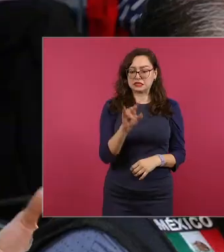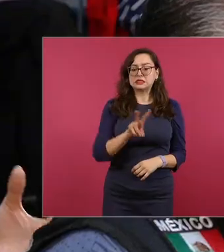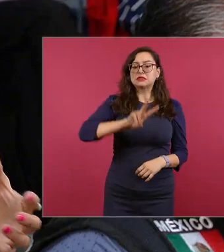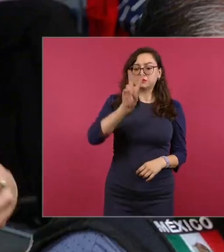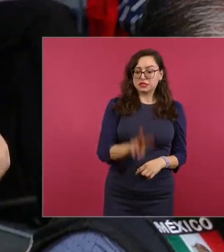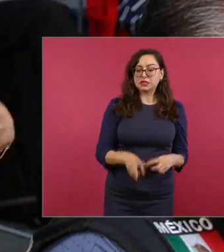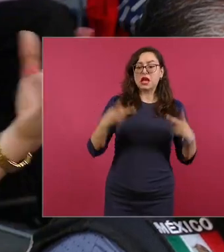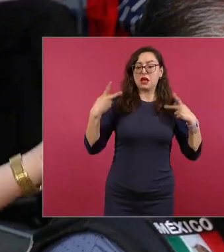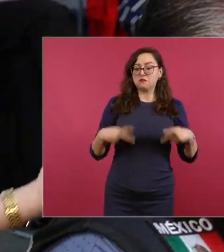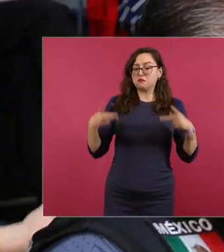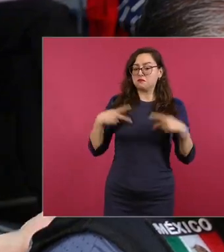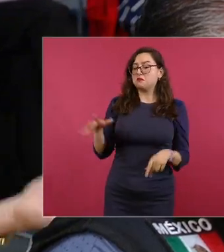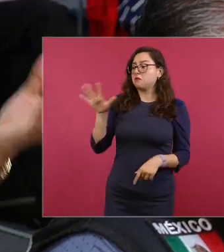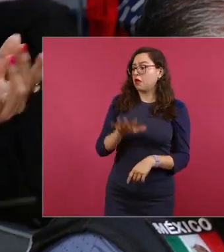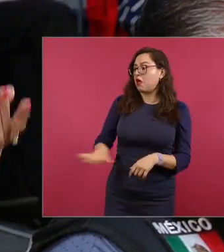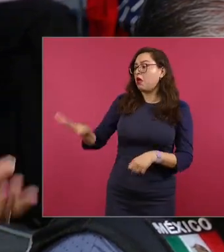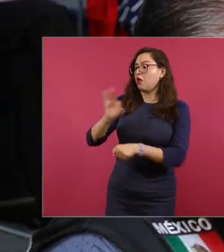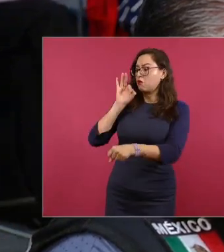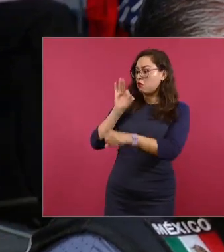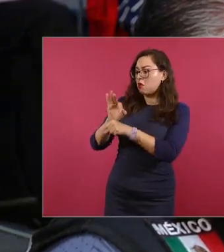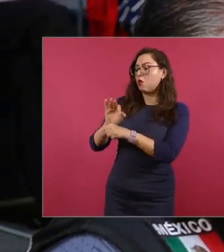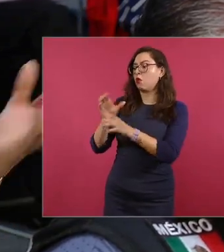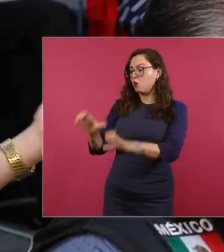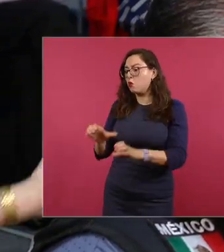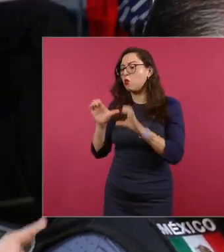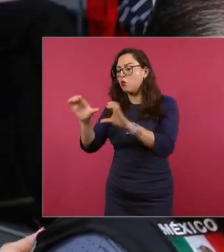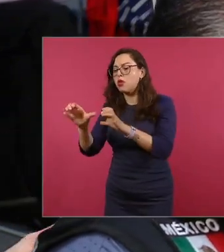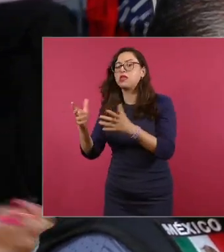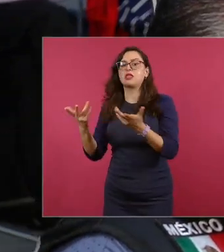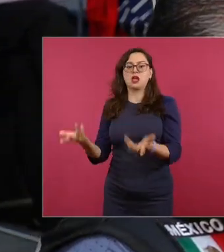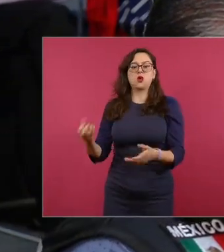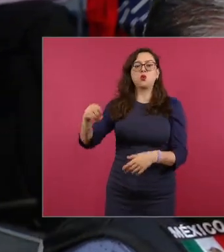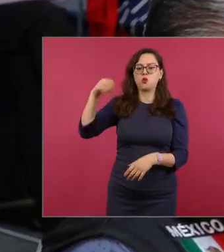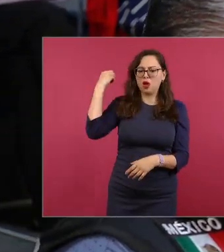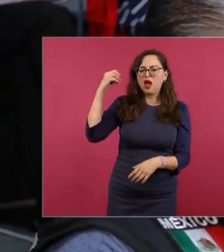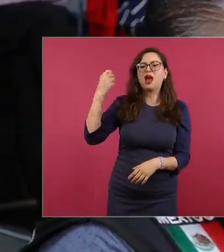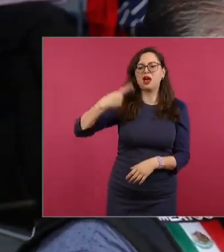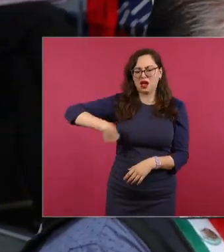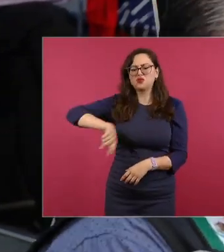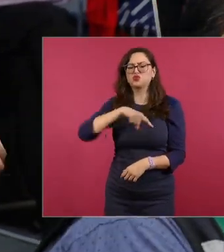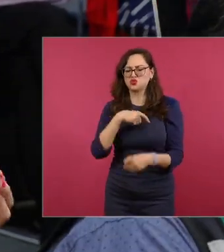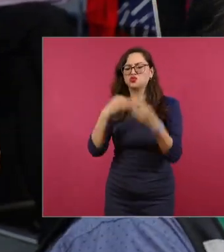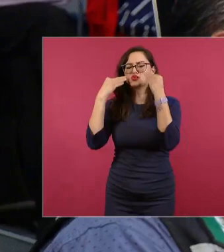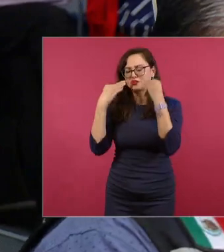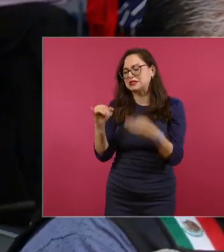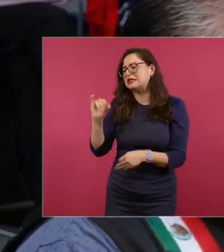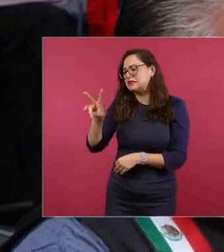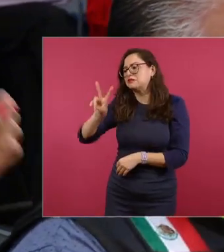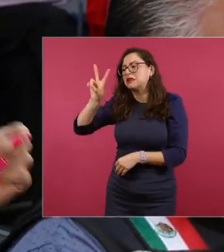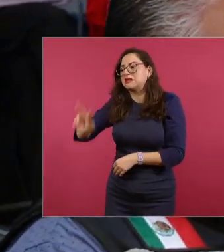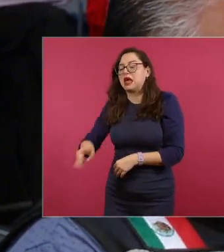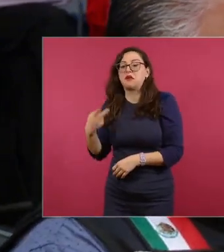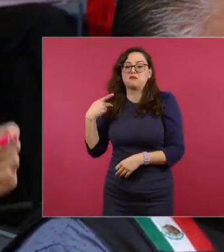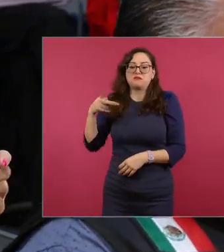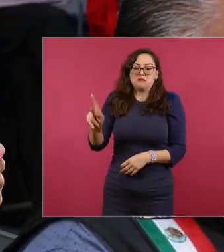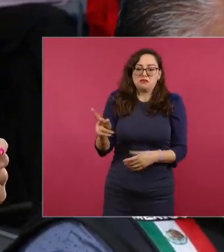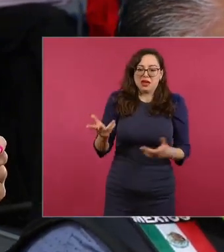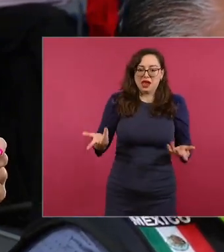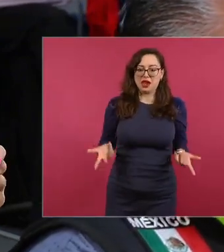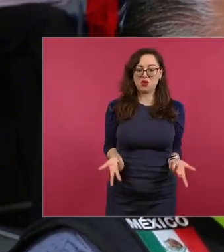en caravanas, cómo les dan, como dice usted, también en Oaxaca, nosotros hemos visto eso, pero el problema es quién cuida a